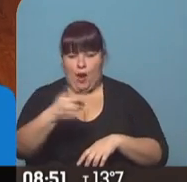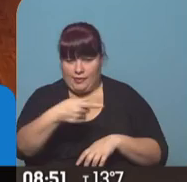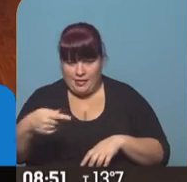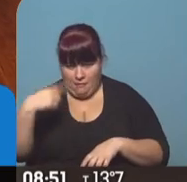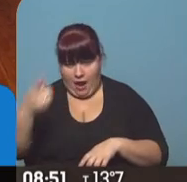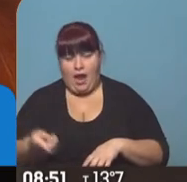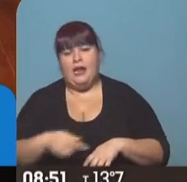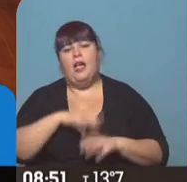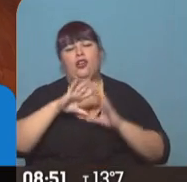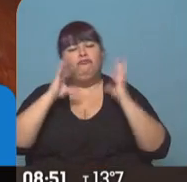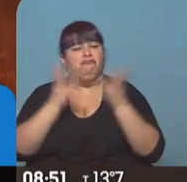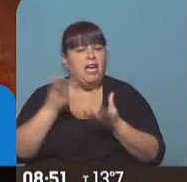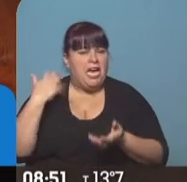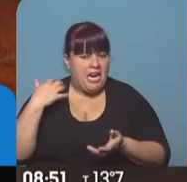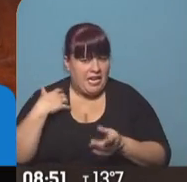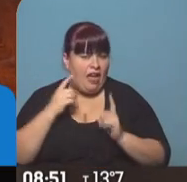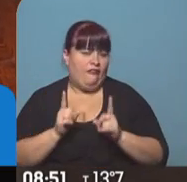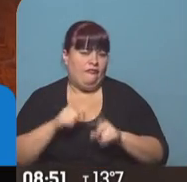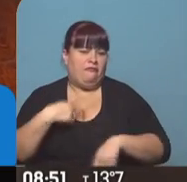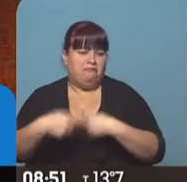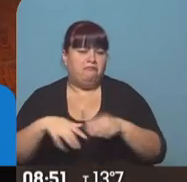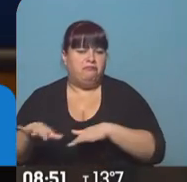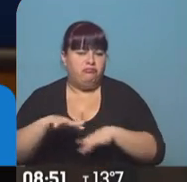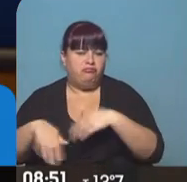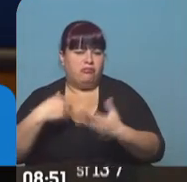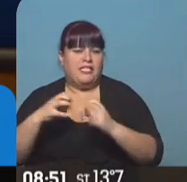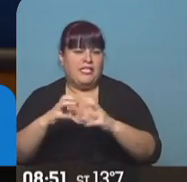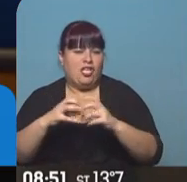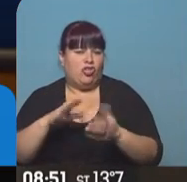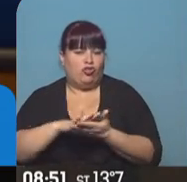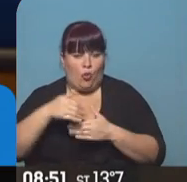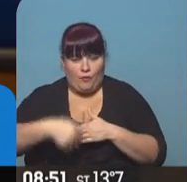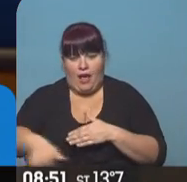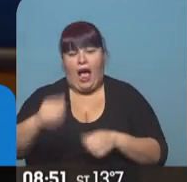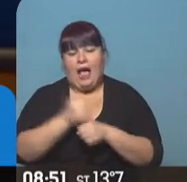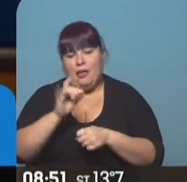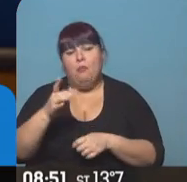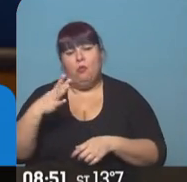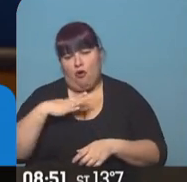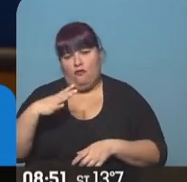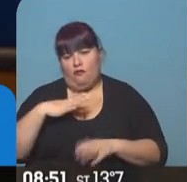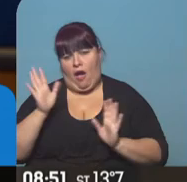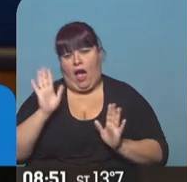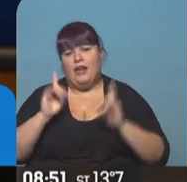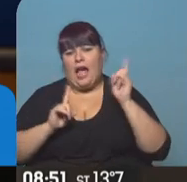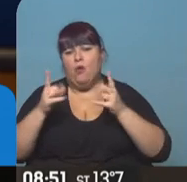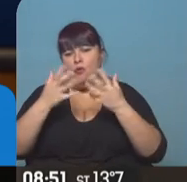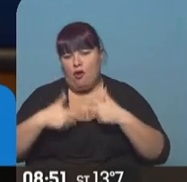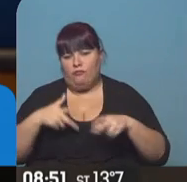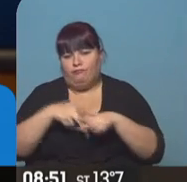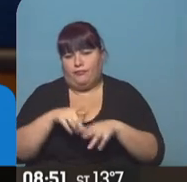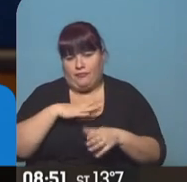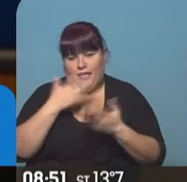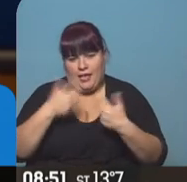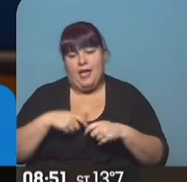próxima y en líneas generales mantener un buen ritmo de sesiones en lo que queda el año porque todavía tenemos algunos proyectos pendientes